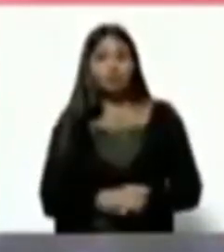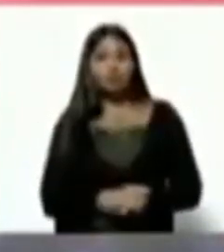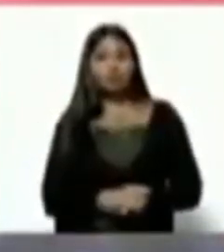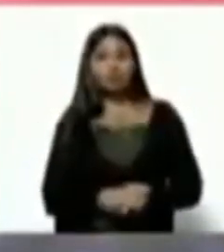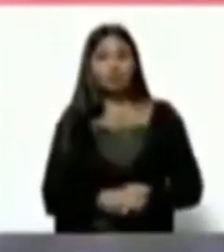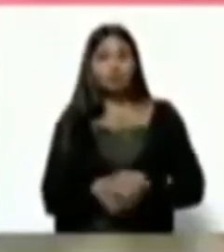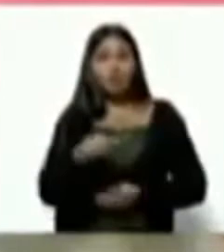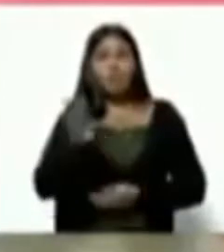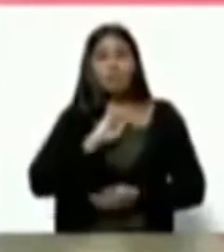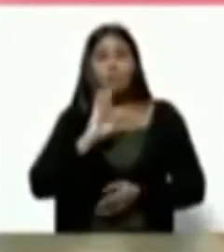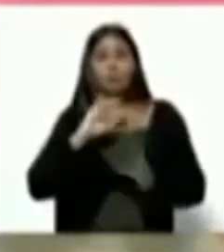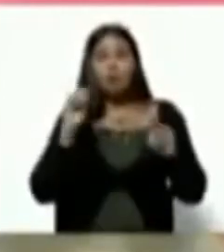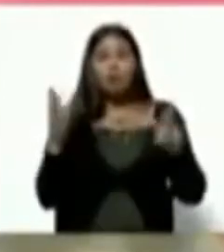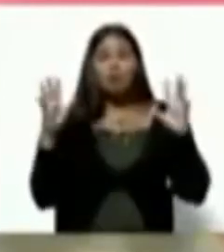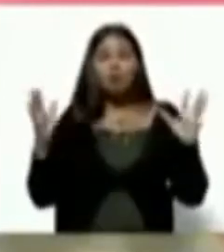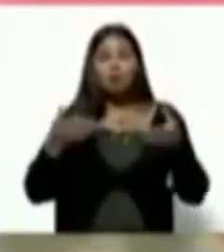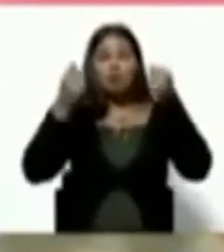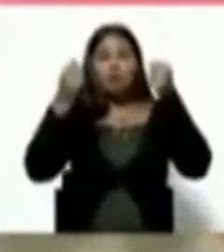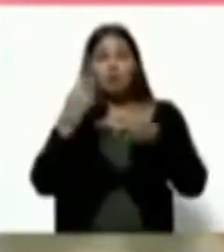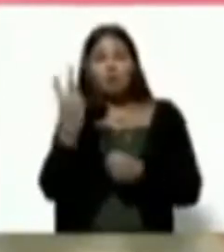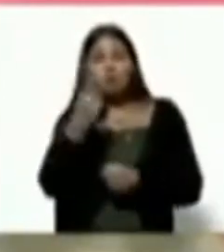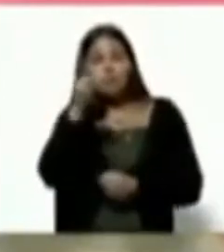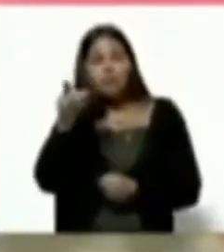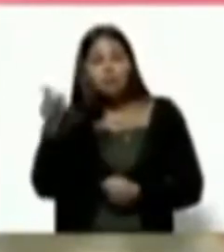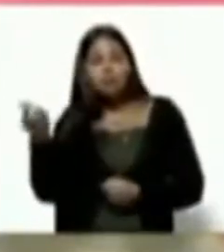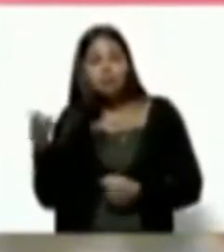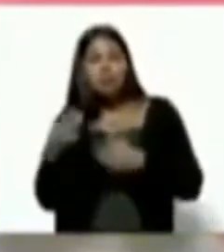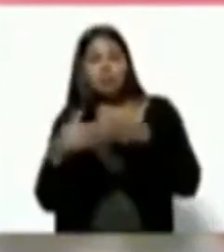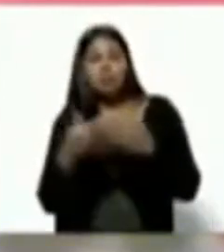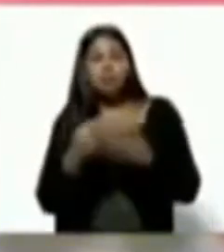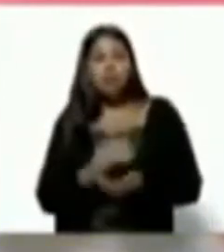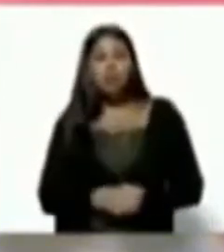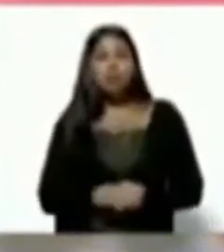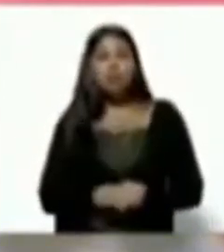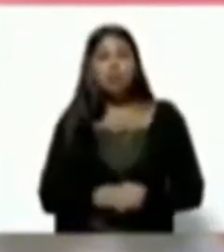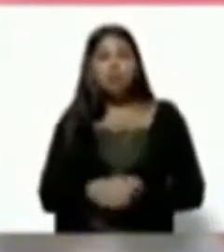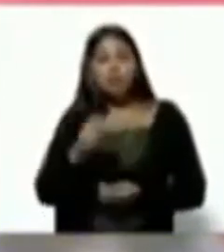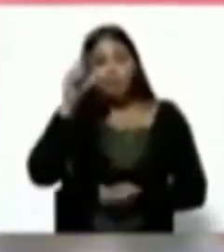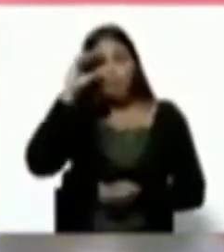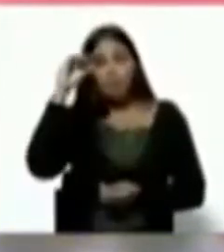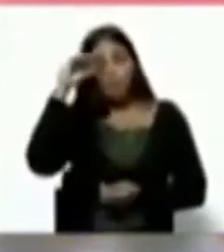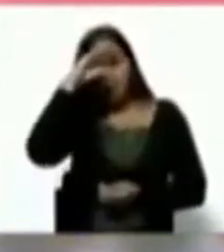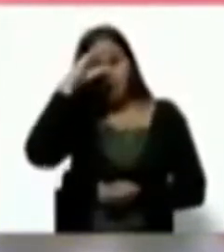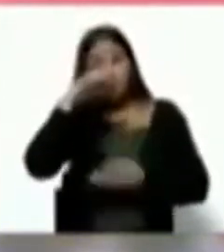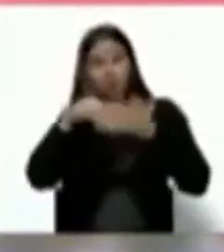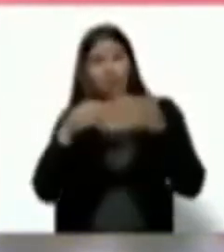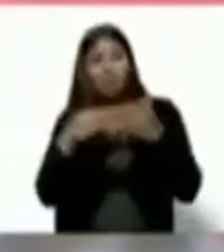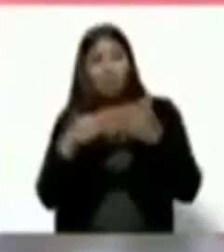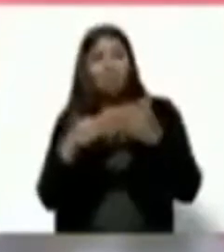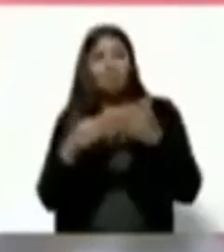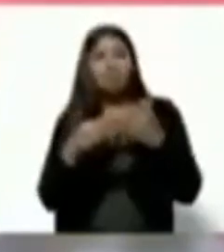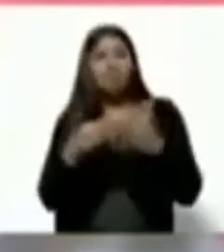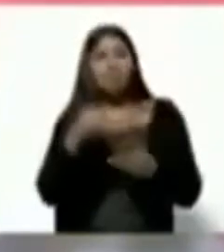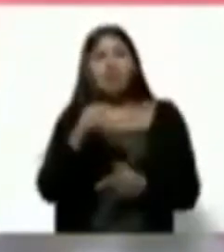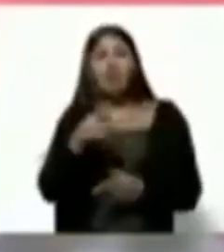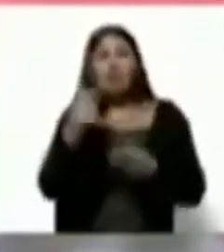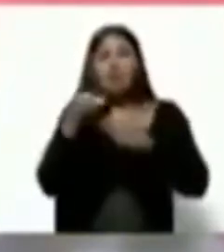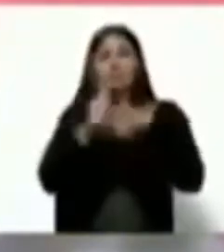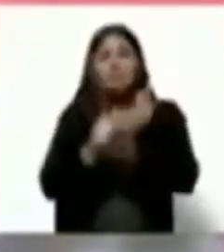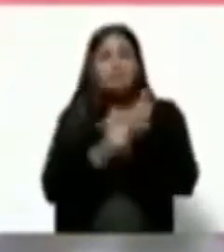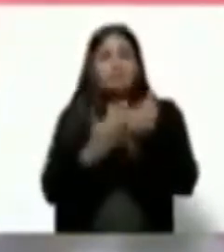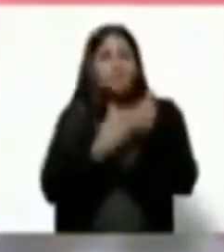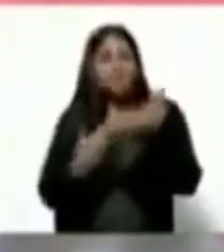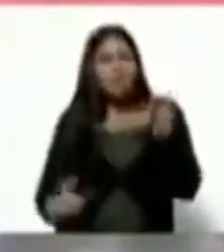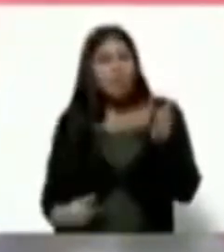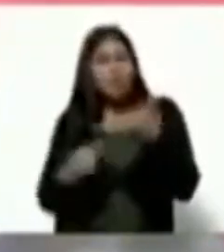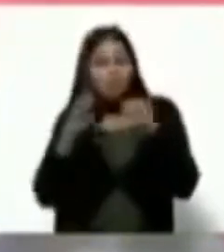este triunfo de estas dos personas, de Petro, de Francia Márquez, también es